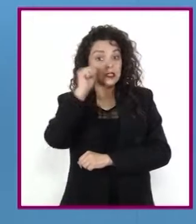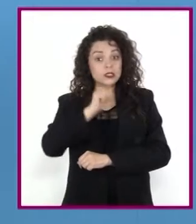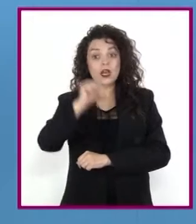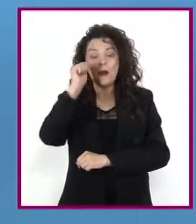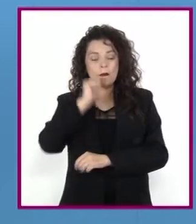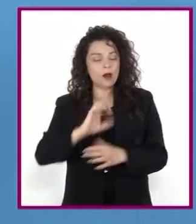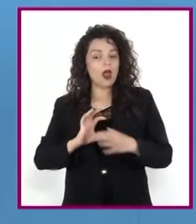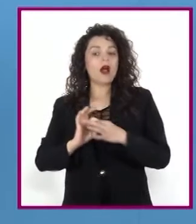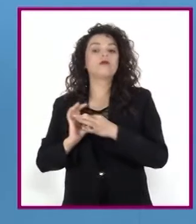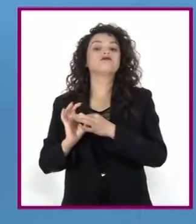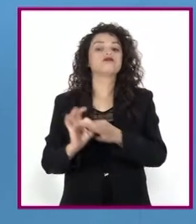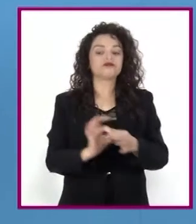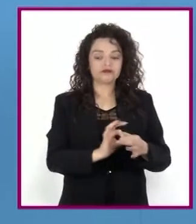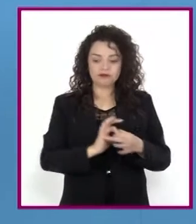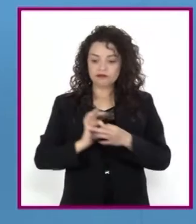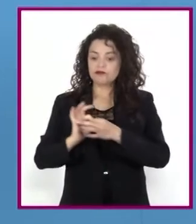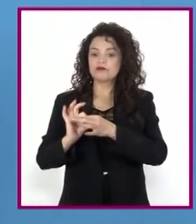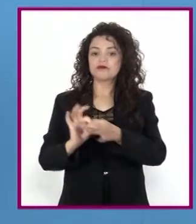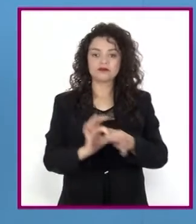mano.